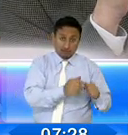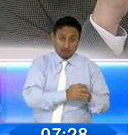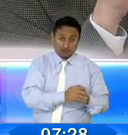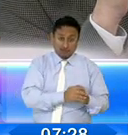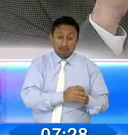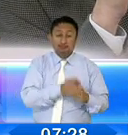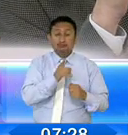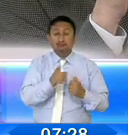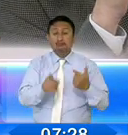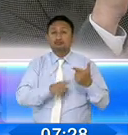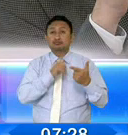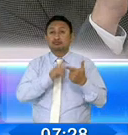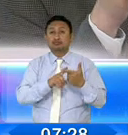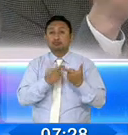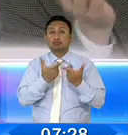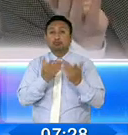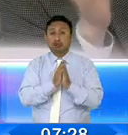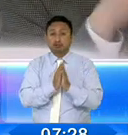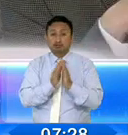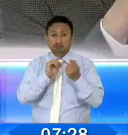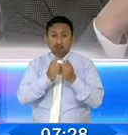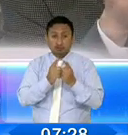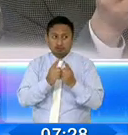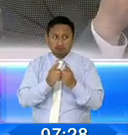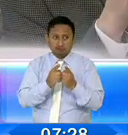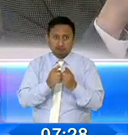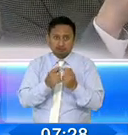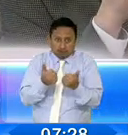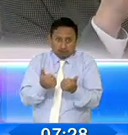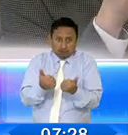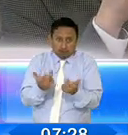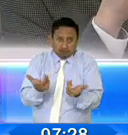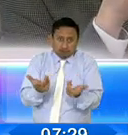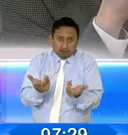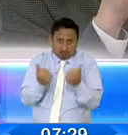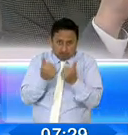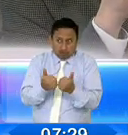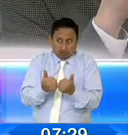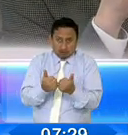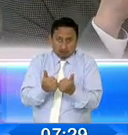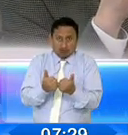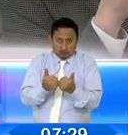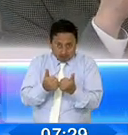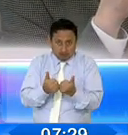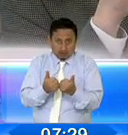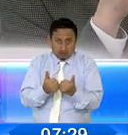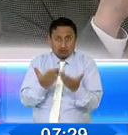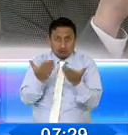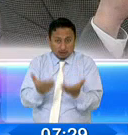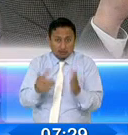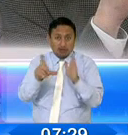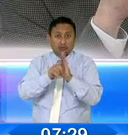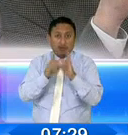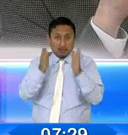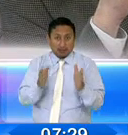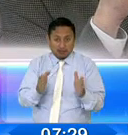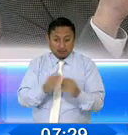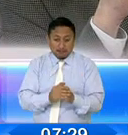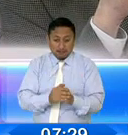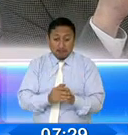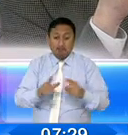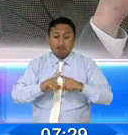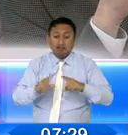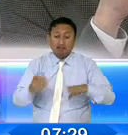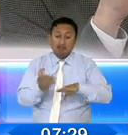las impugnaciones. Correcto. Otro camino. O sea, exacto. En eso no hay. Pero hay un acuerdo preliminar que se